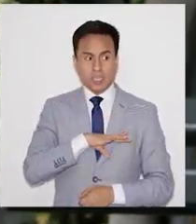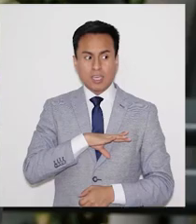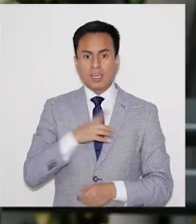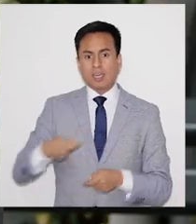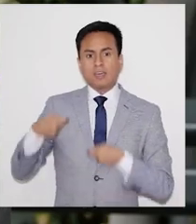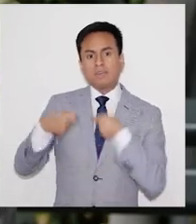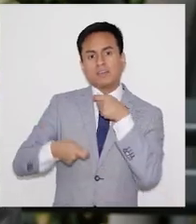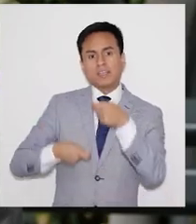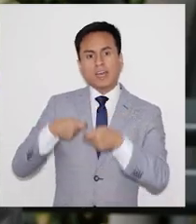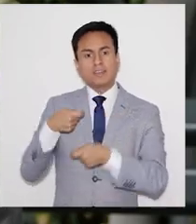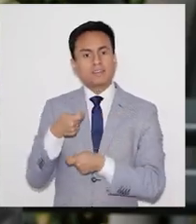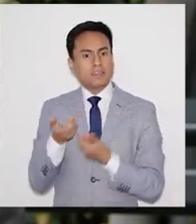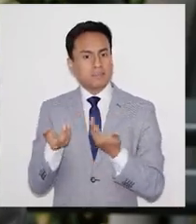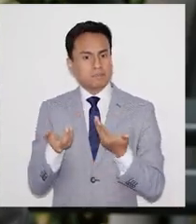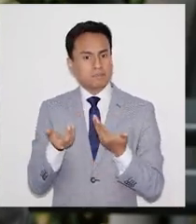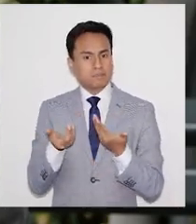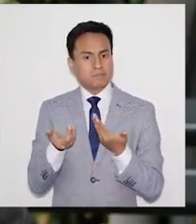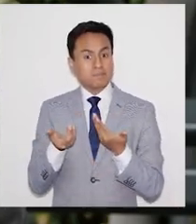los financian